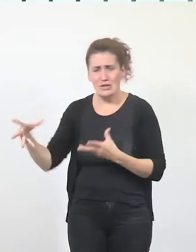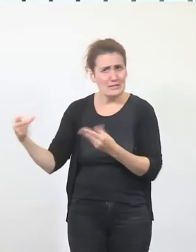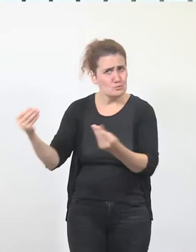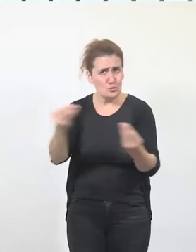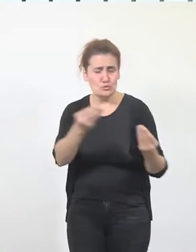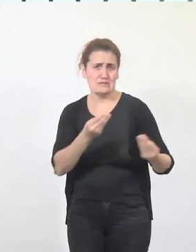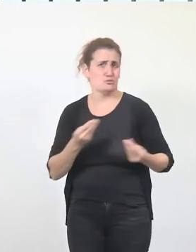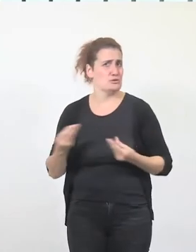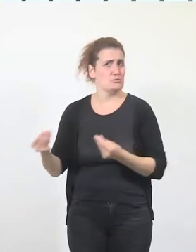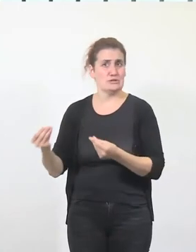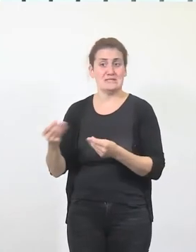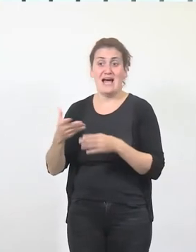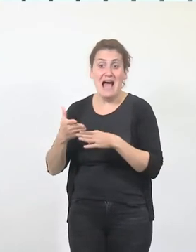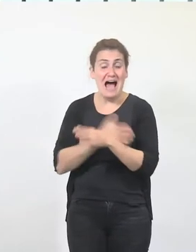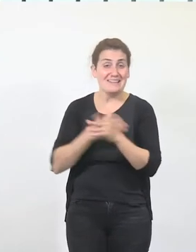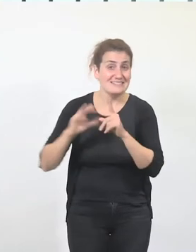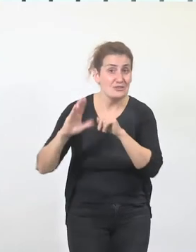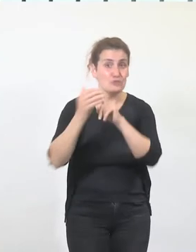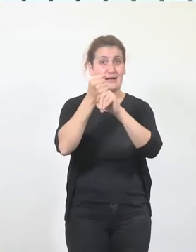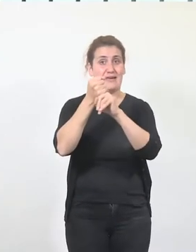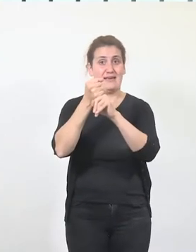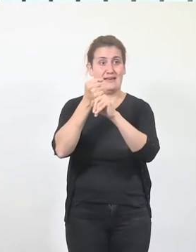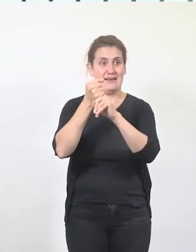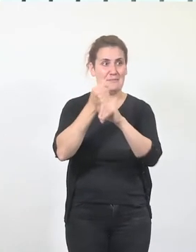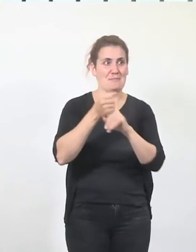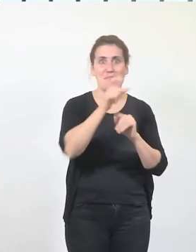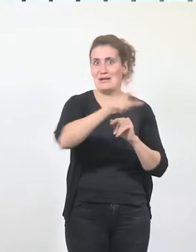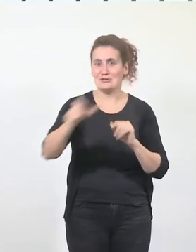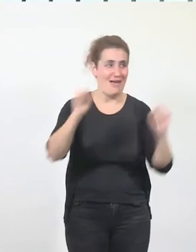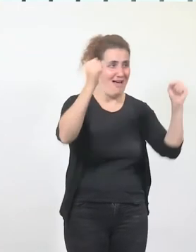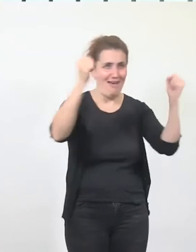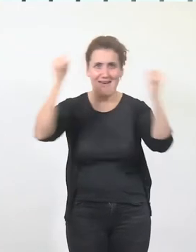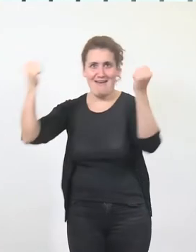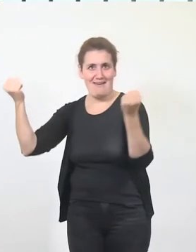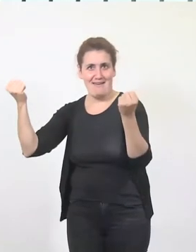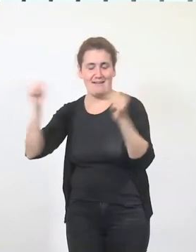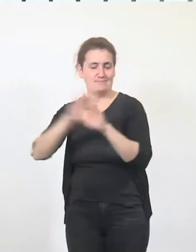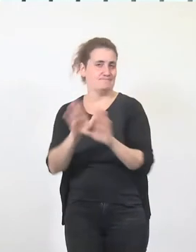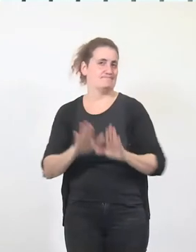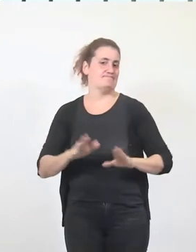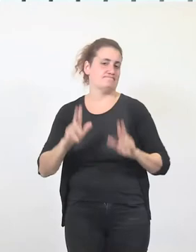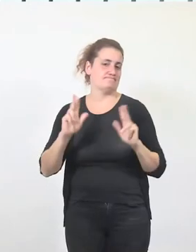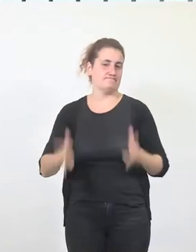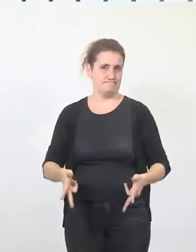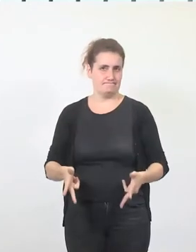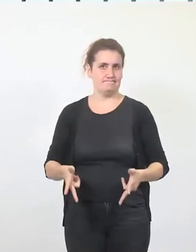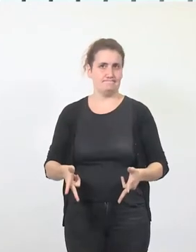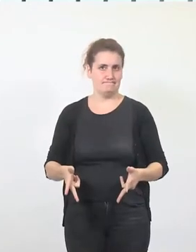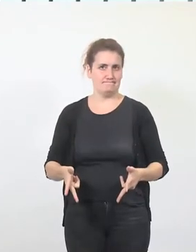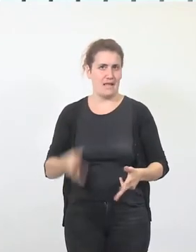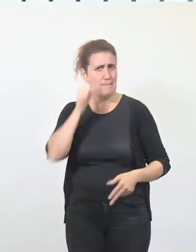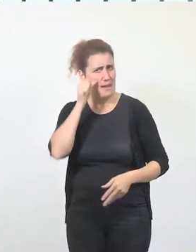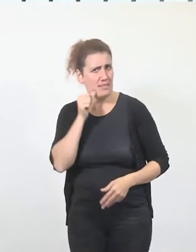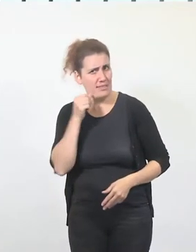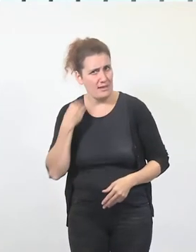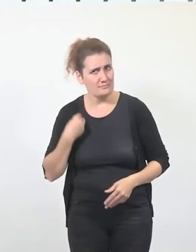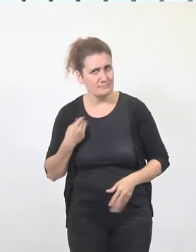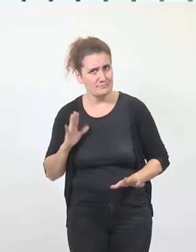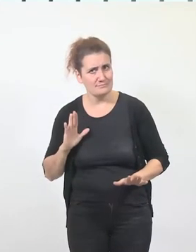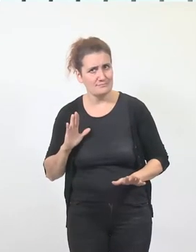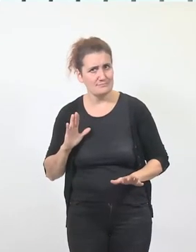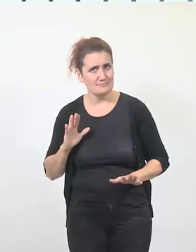personas, y antes de lograrlo, de salvar personas, pues cayó ella estando